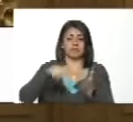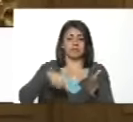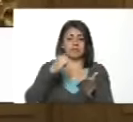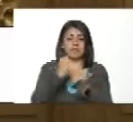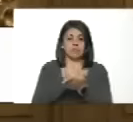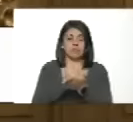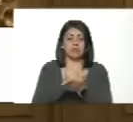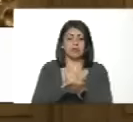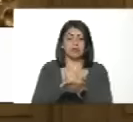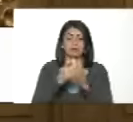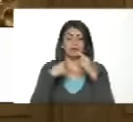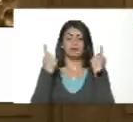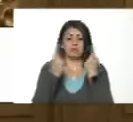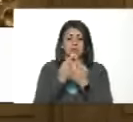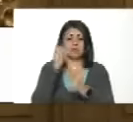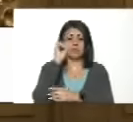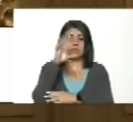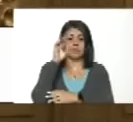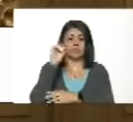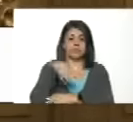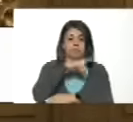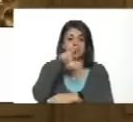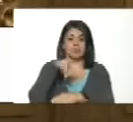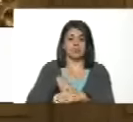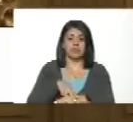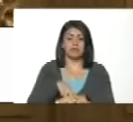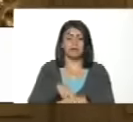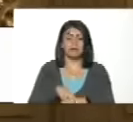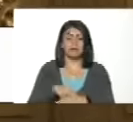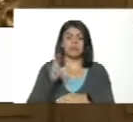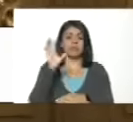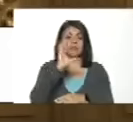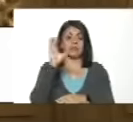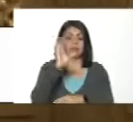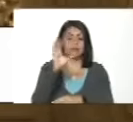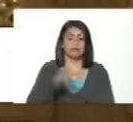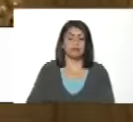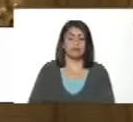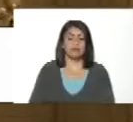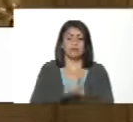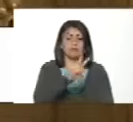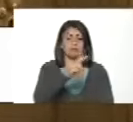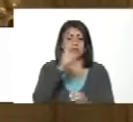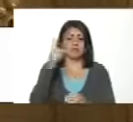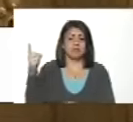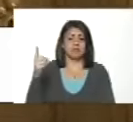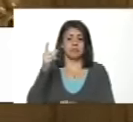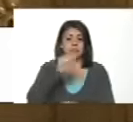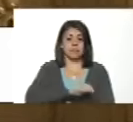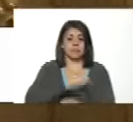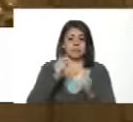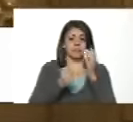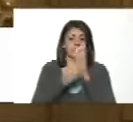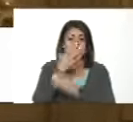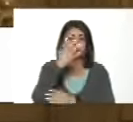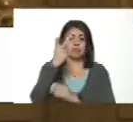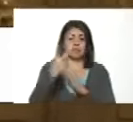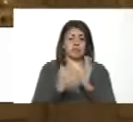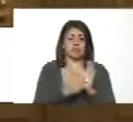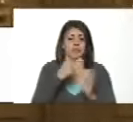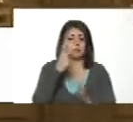sellado en el Palacio Federal Legislativo, sede de la Asamblea Nacional en Caracas, a los 21 días del mes de mayo